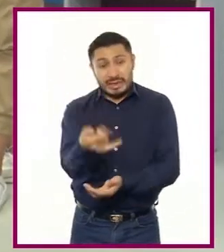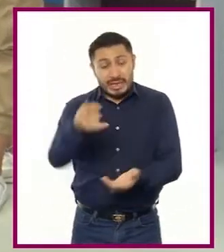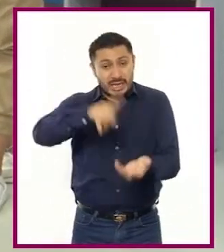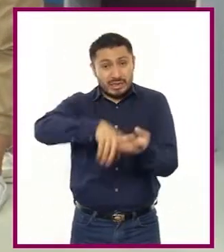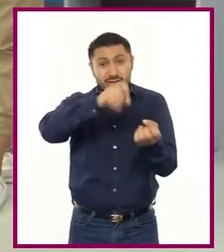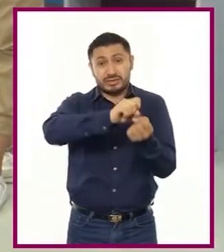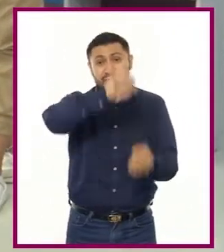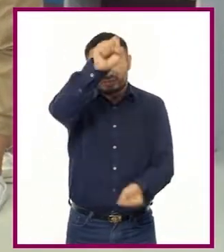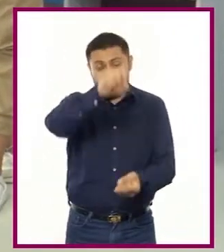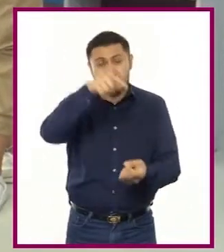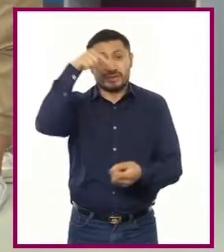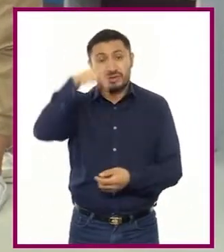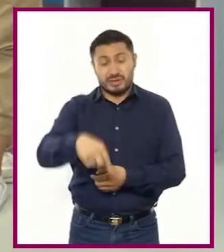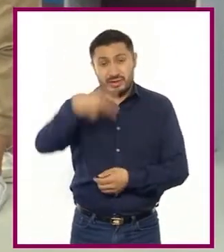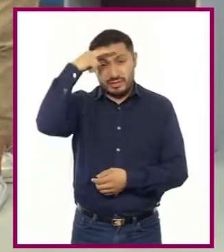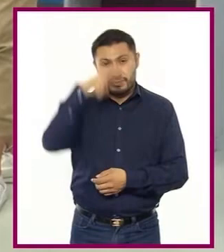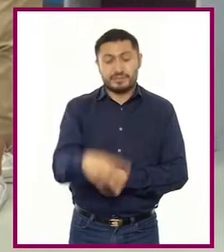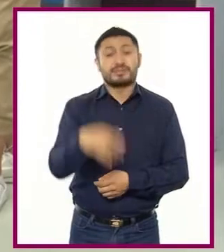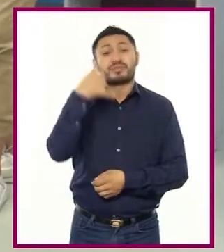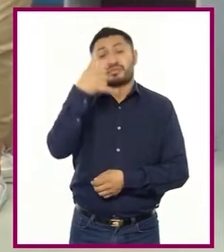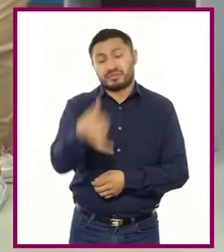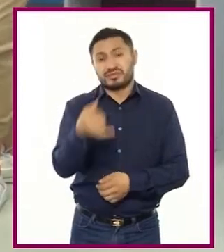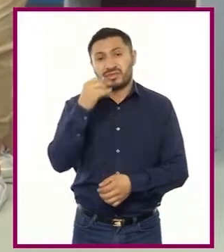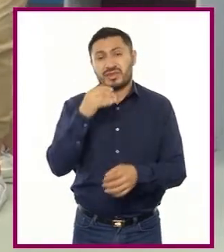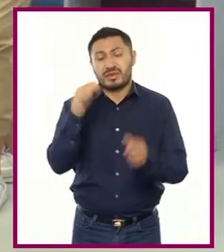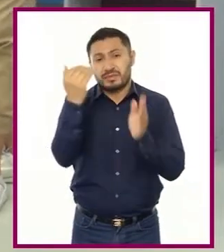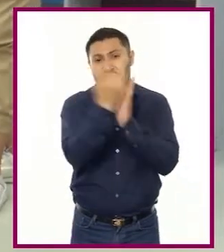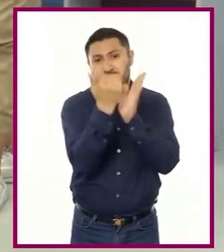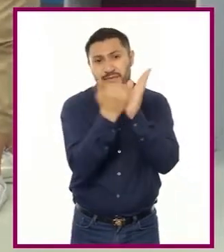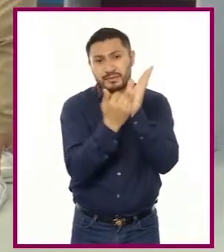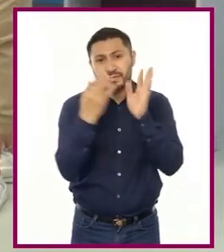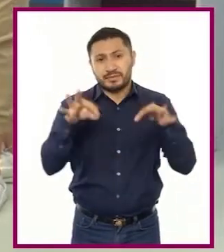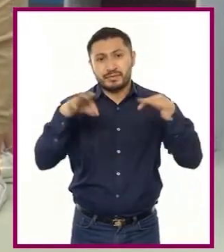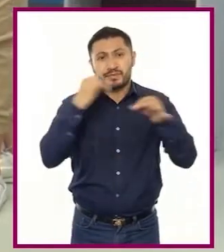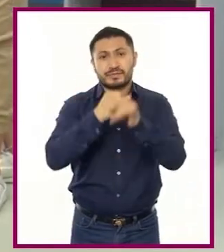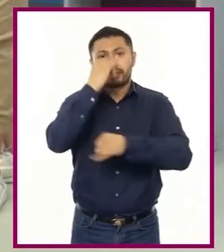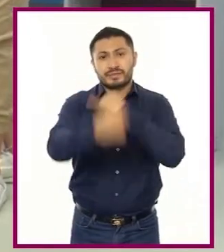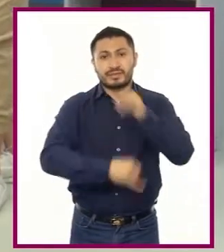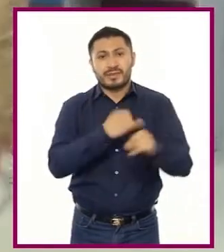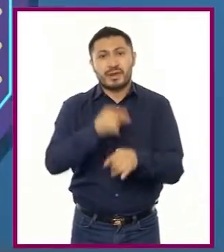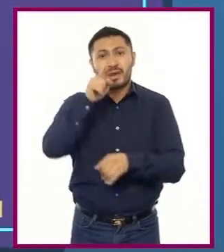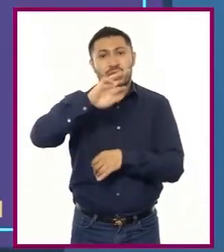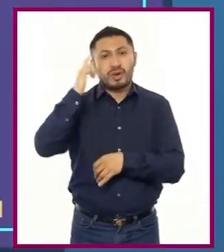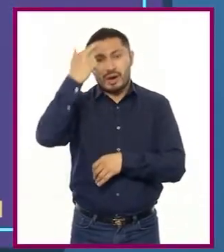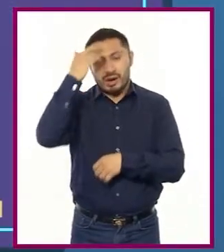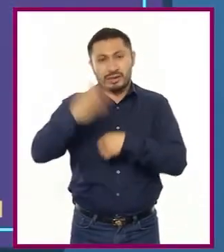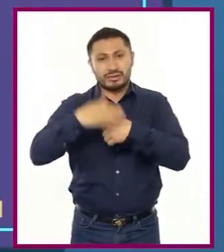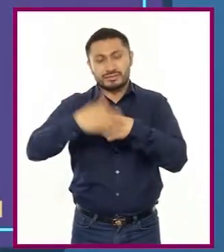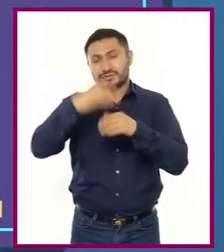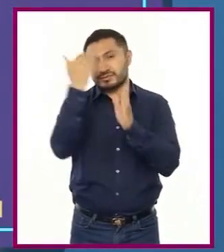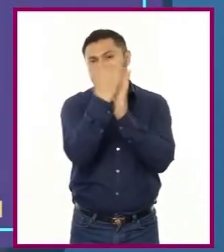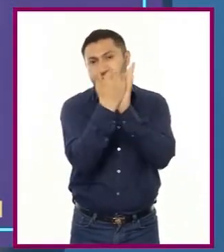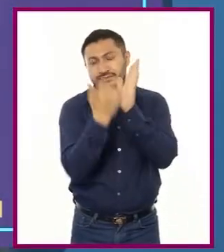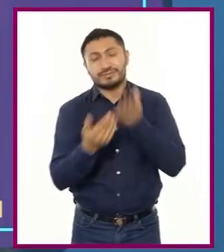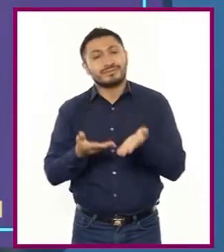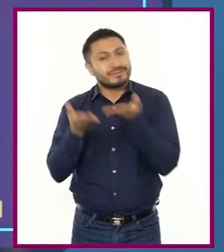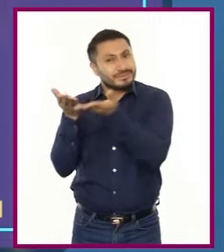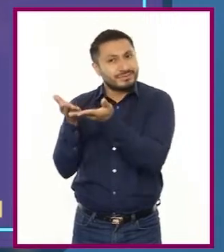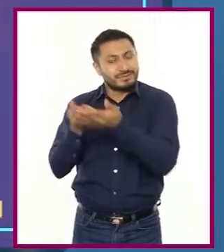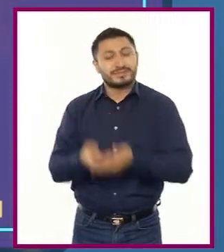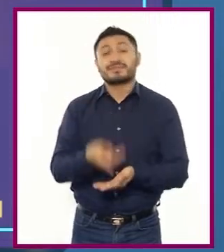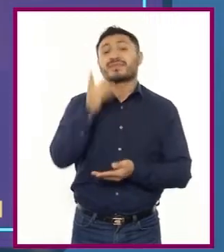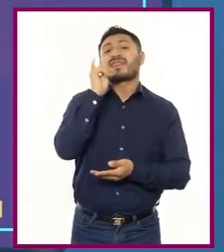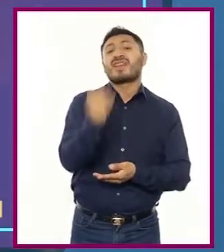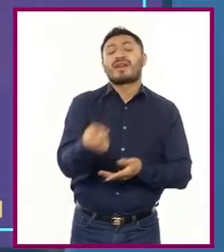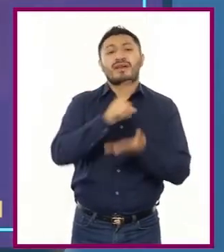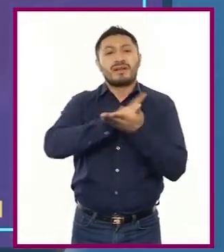Mexicanos y los tratados internacionales. Tomen como guía las siguientes preguntas. ¿Qué son los